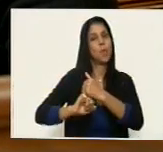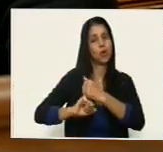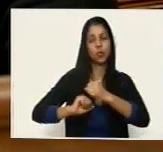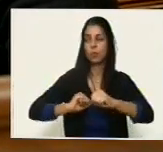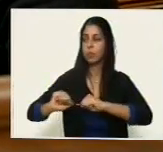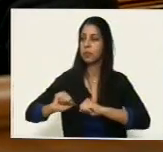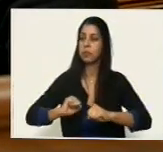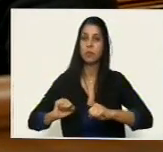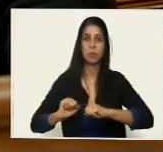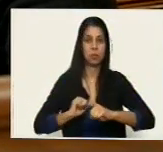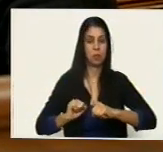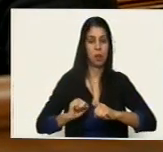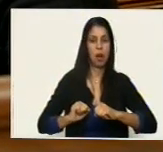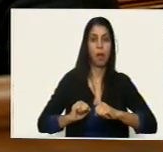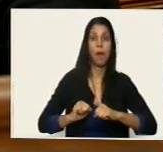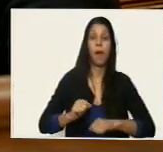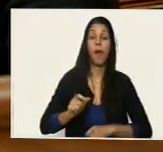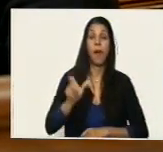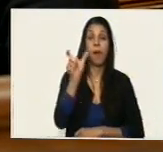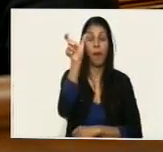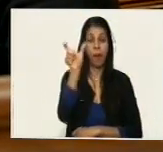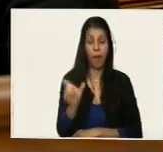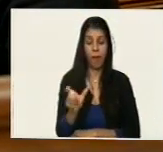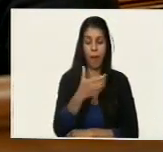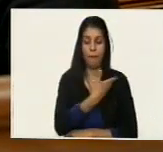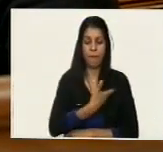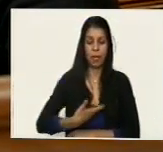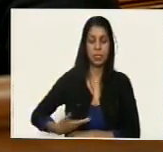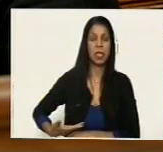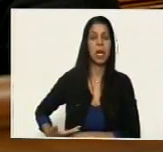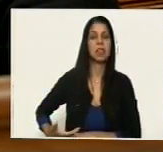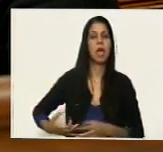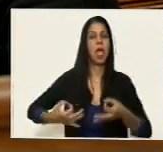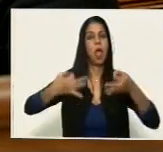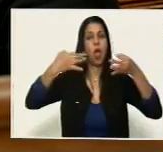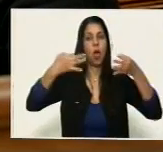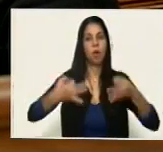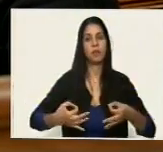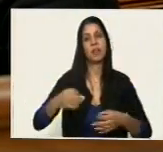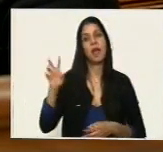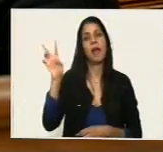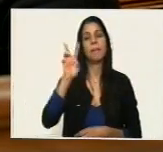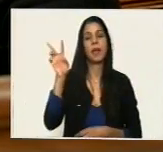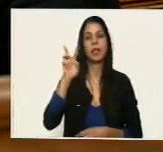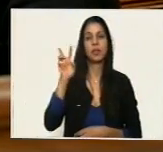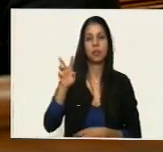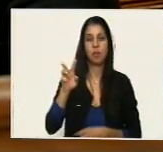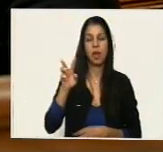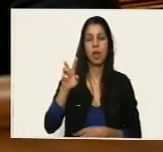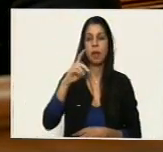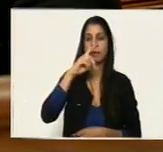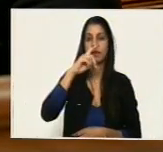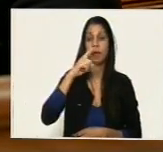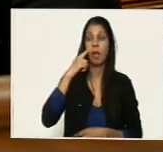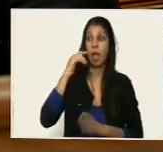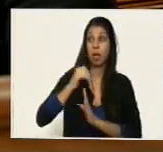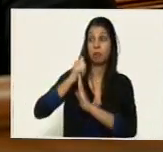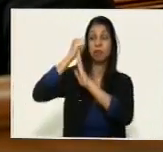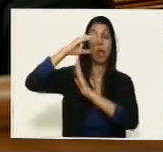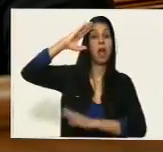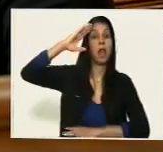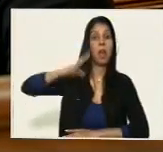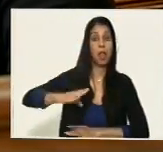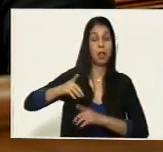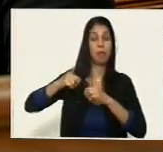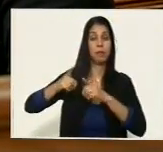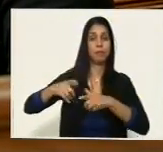que acometa el ciudadano presidente de la República Bolivariana de Venezuela y comandante en jefe de